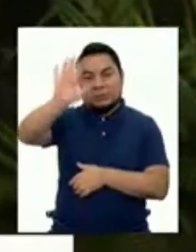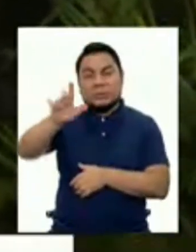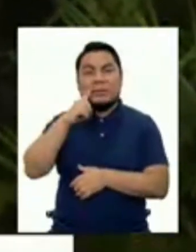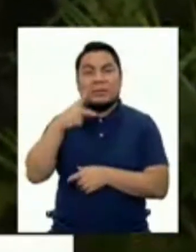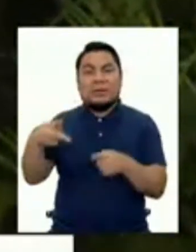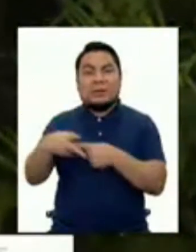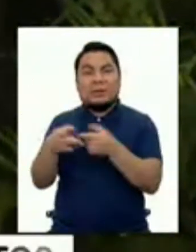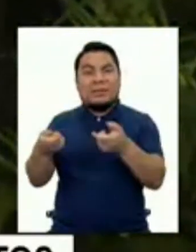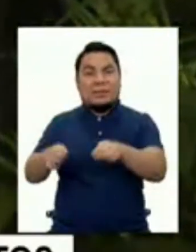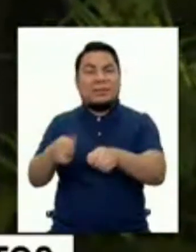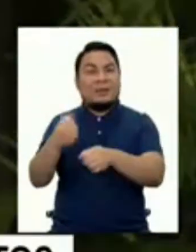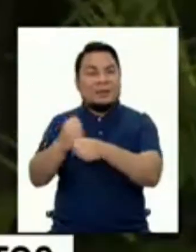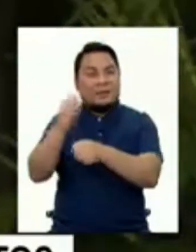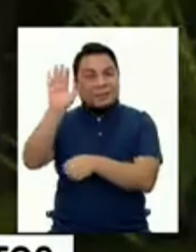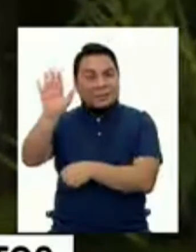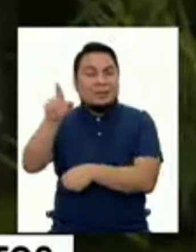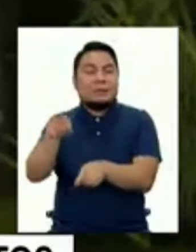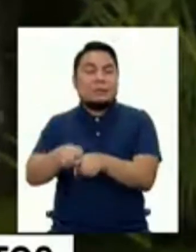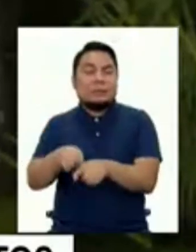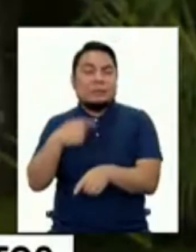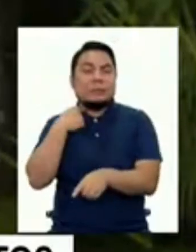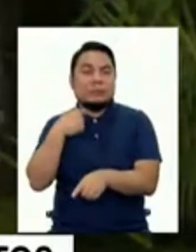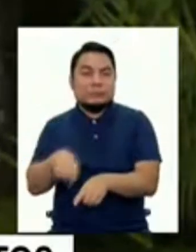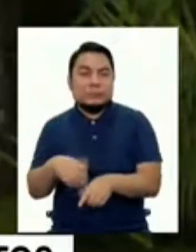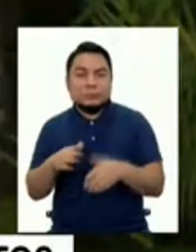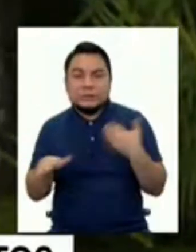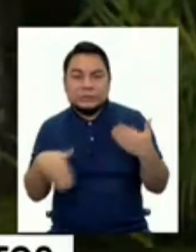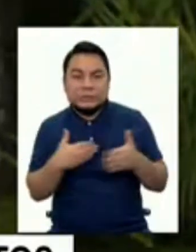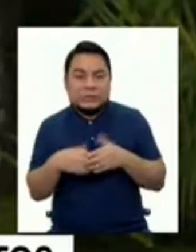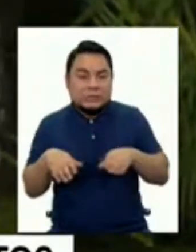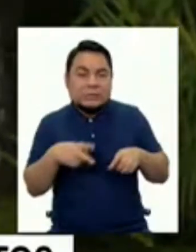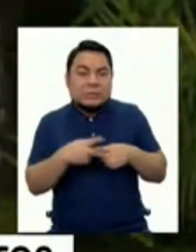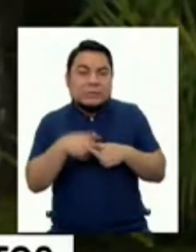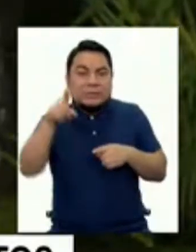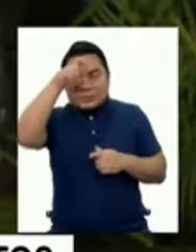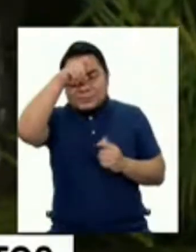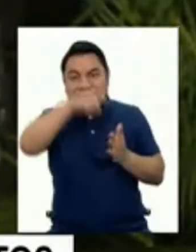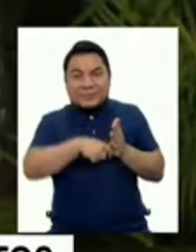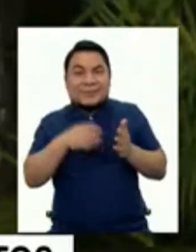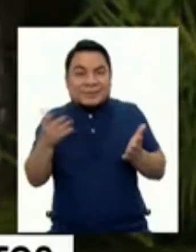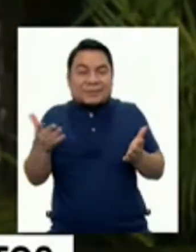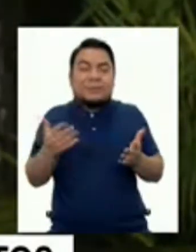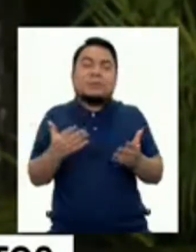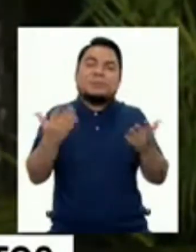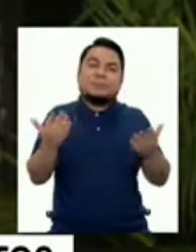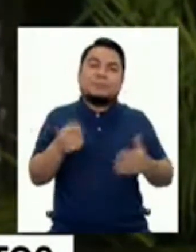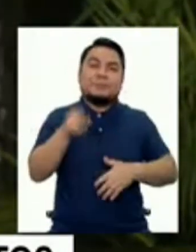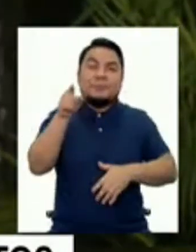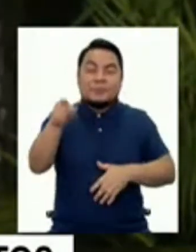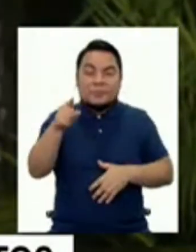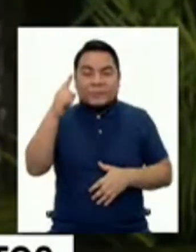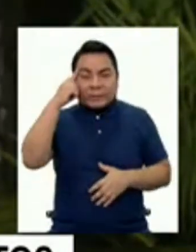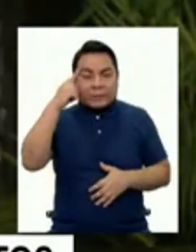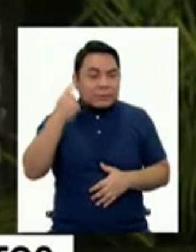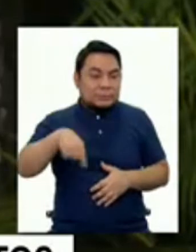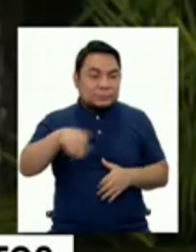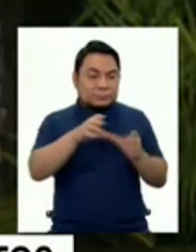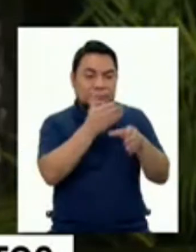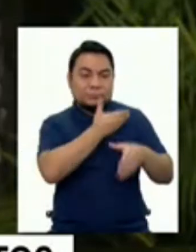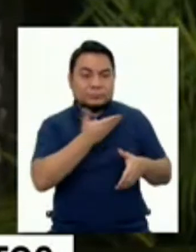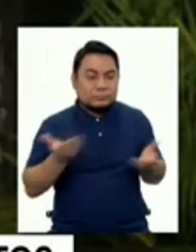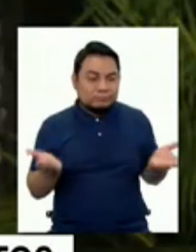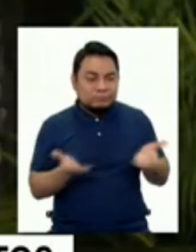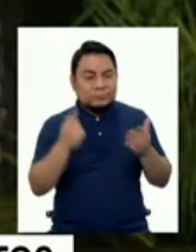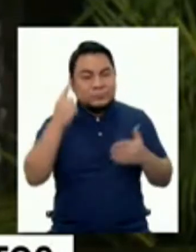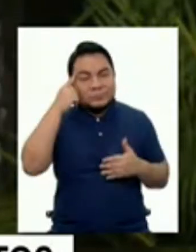paralización de actividades que también implicó la suspensión de toda actividad minera. Y esto motivó a que desde el gobierno